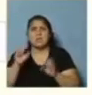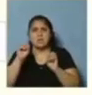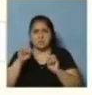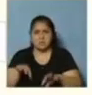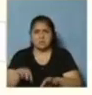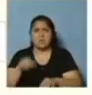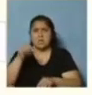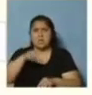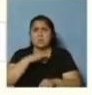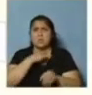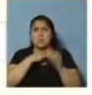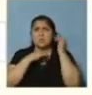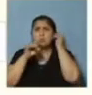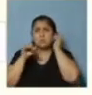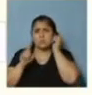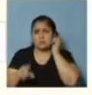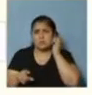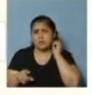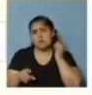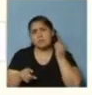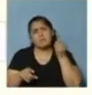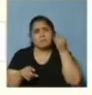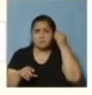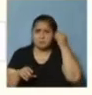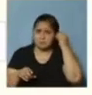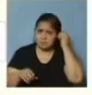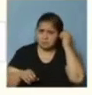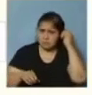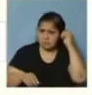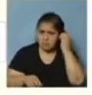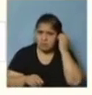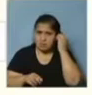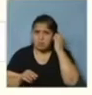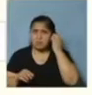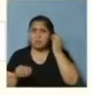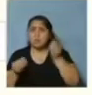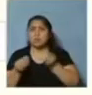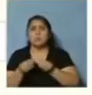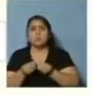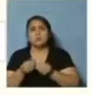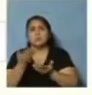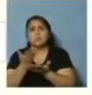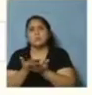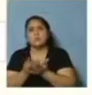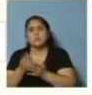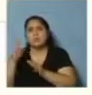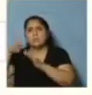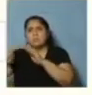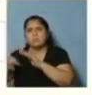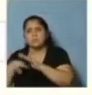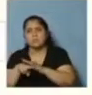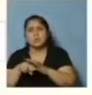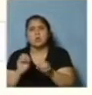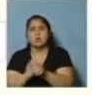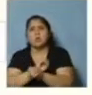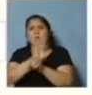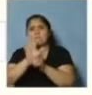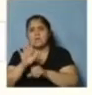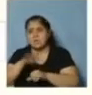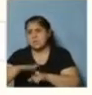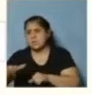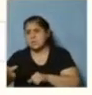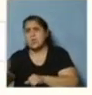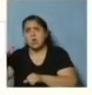casos acá en Jujuy en junio. Si bien tuvimos siempre una demanda o internación de niños con COVID en